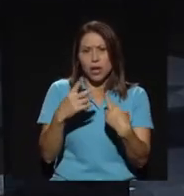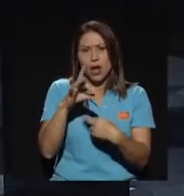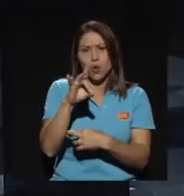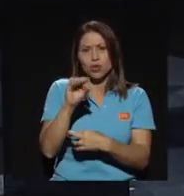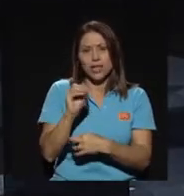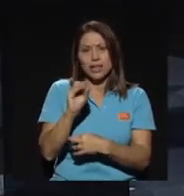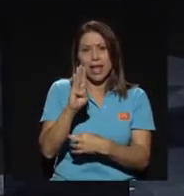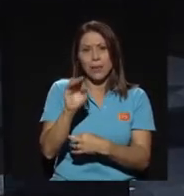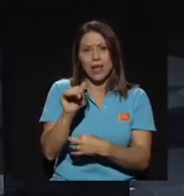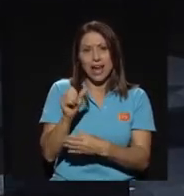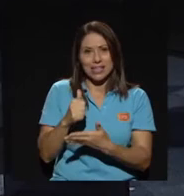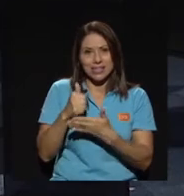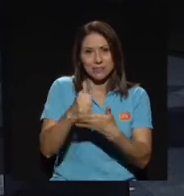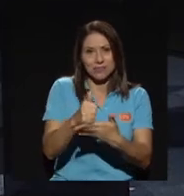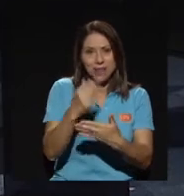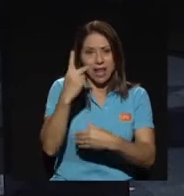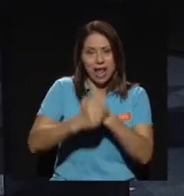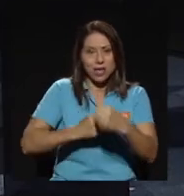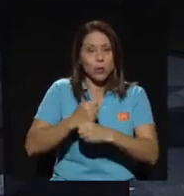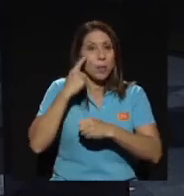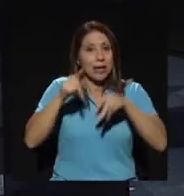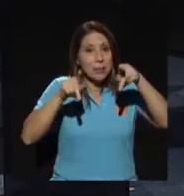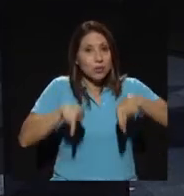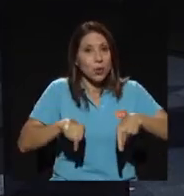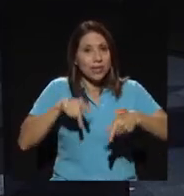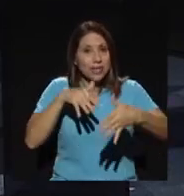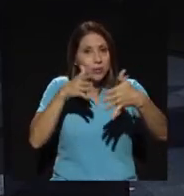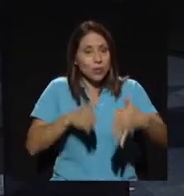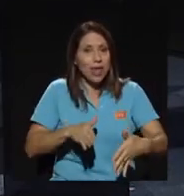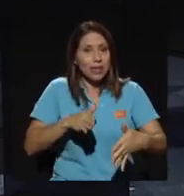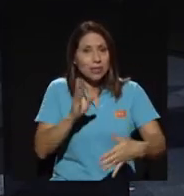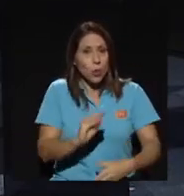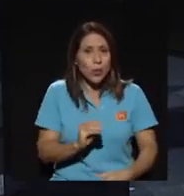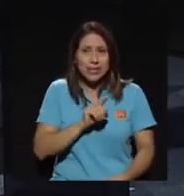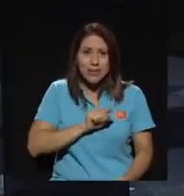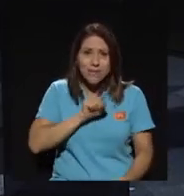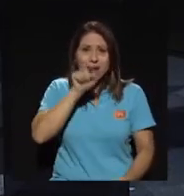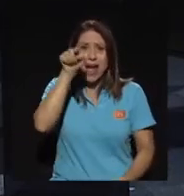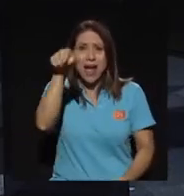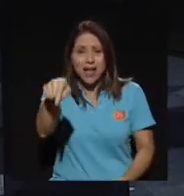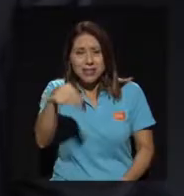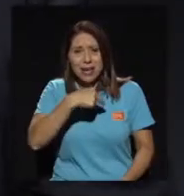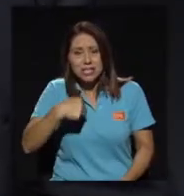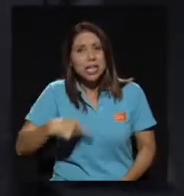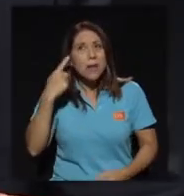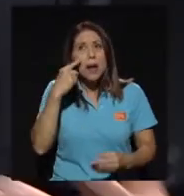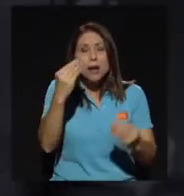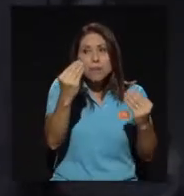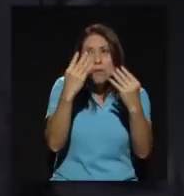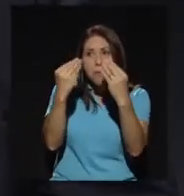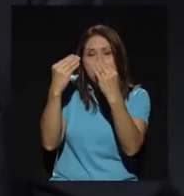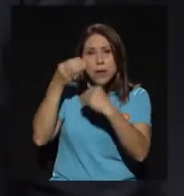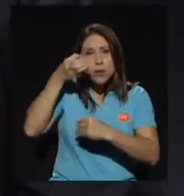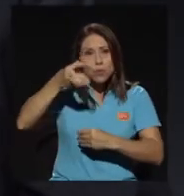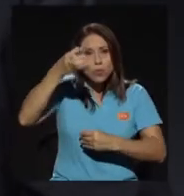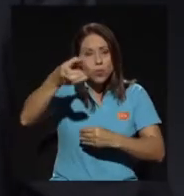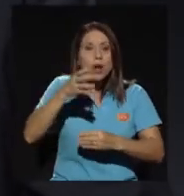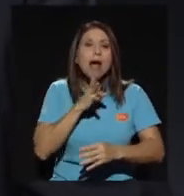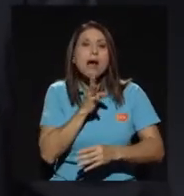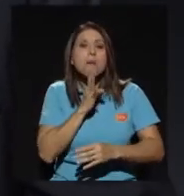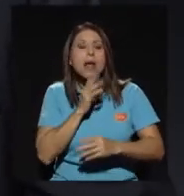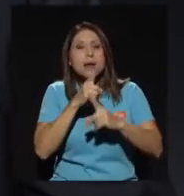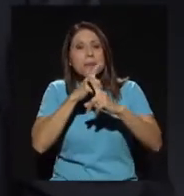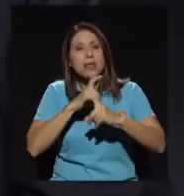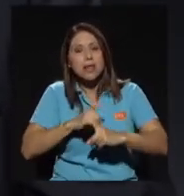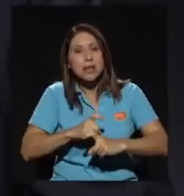personas vayan durante un año estudiantes jóvenes a estudiar mandarín y a empaparse de la cultura algunos se quedan logran entrar a la universidad